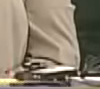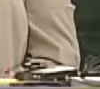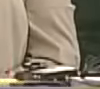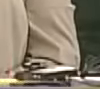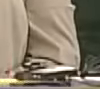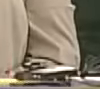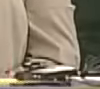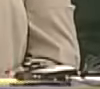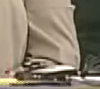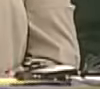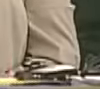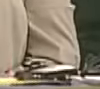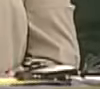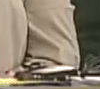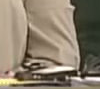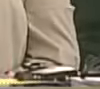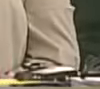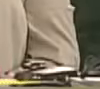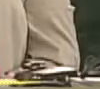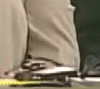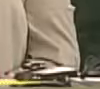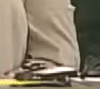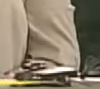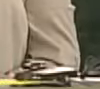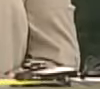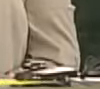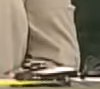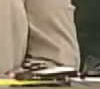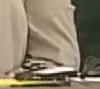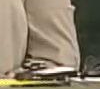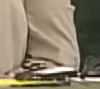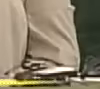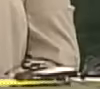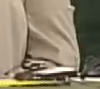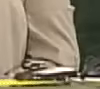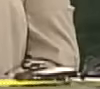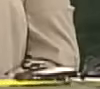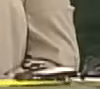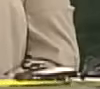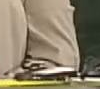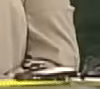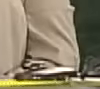y el progreso de sus pueblos. And every now and again,